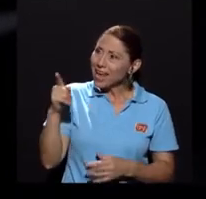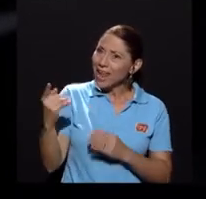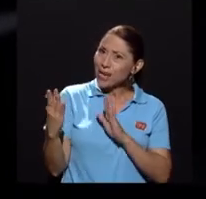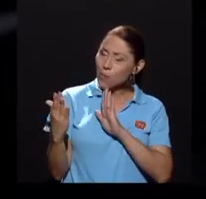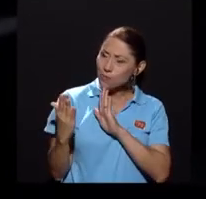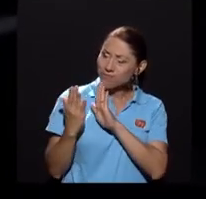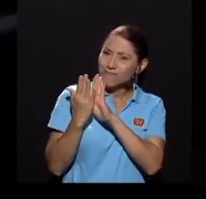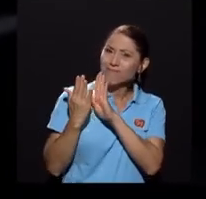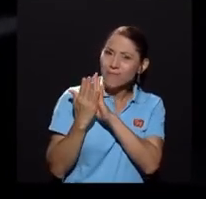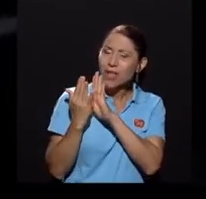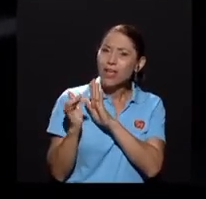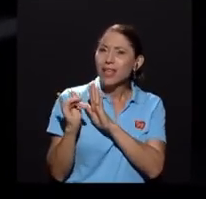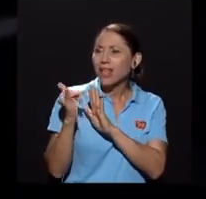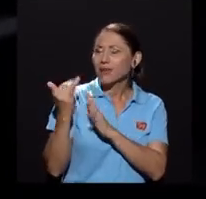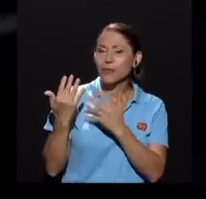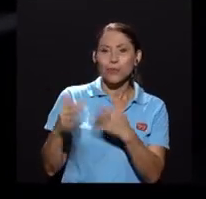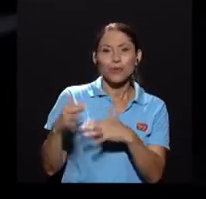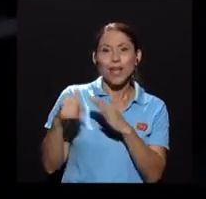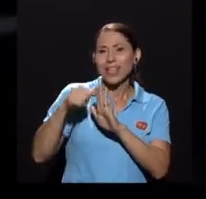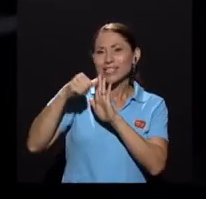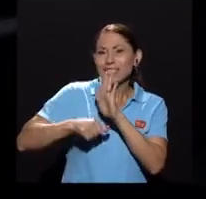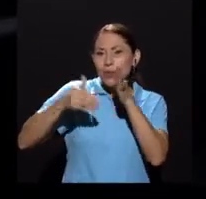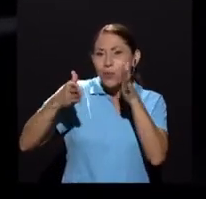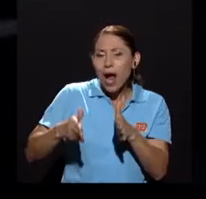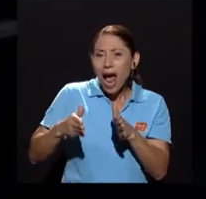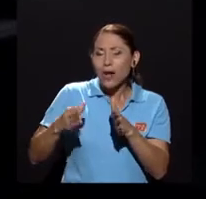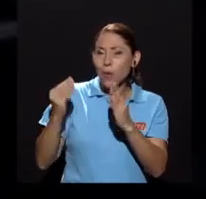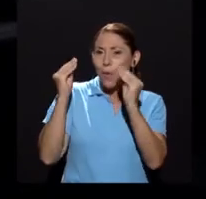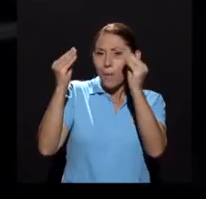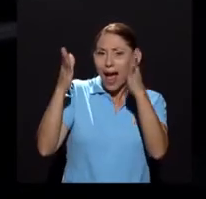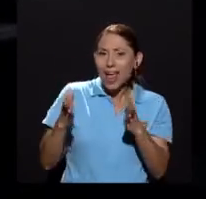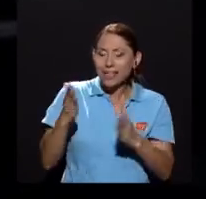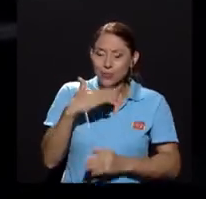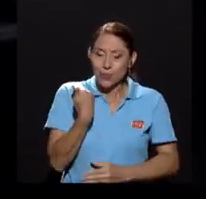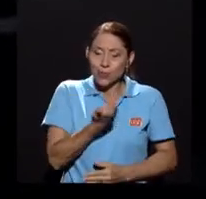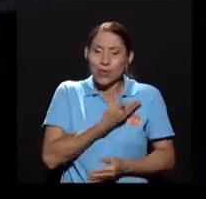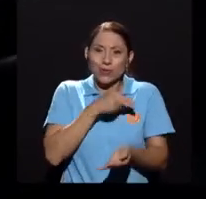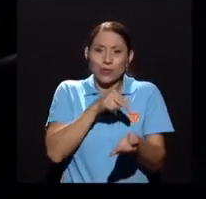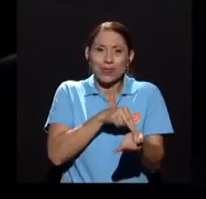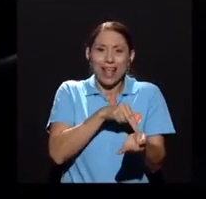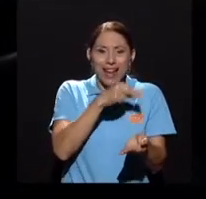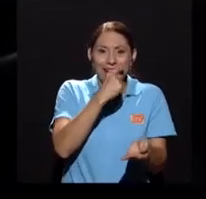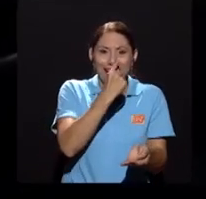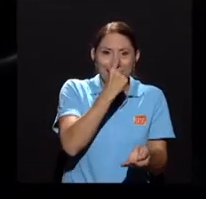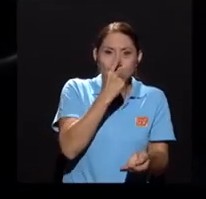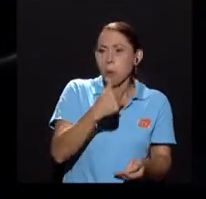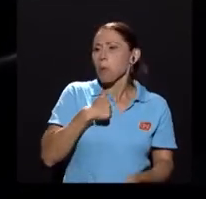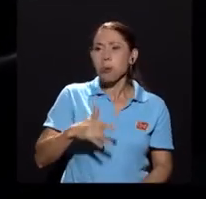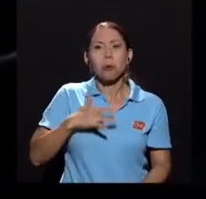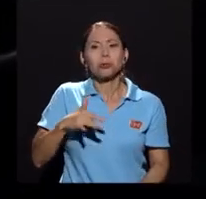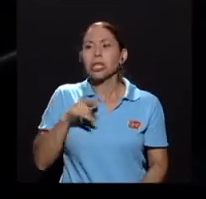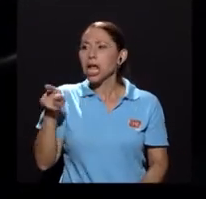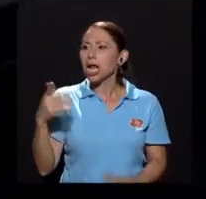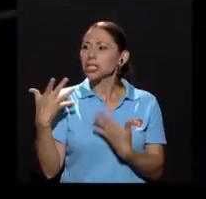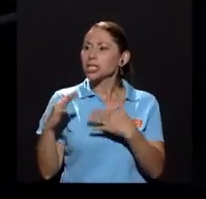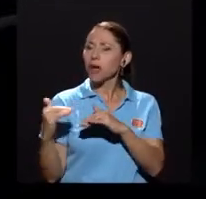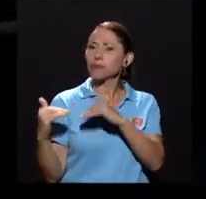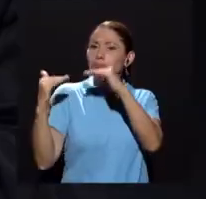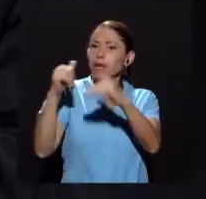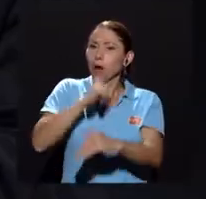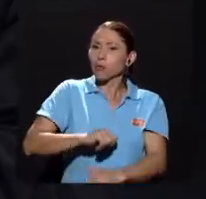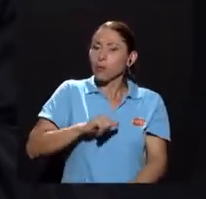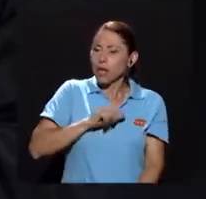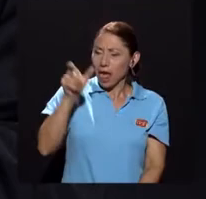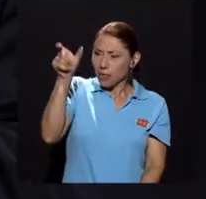el cirujano maestro nuestro el calderón uno no sentía que puede el ministro digamos de la figura y la autoridad